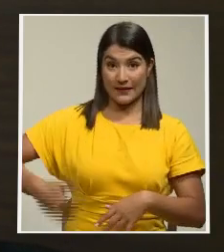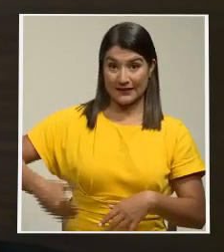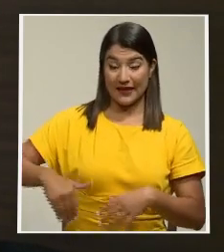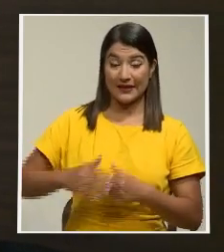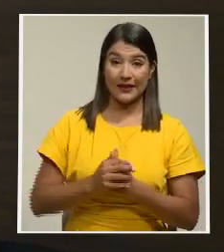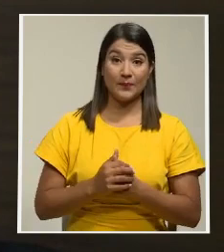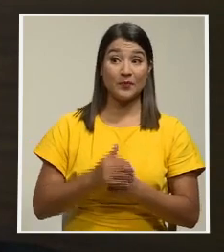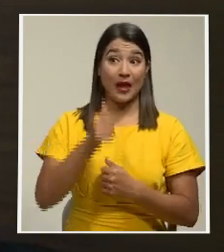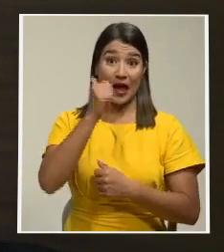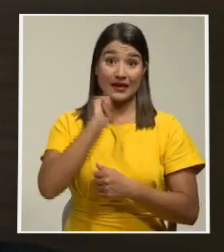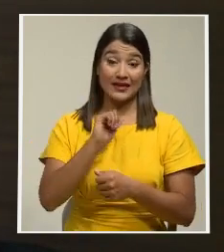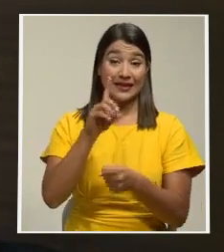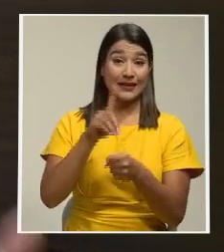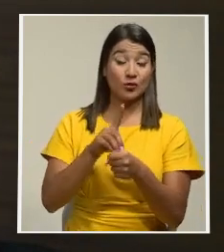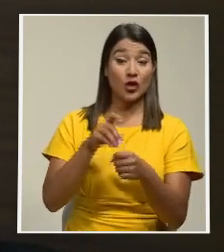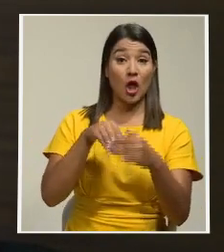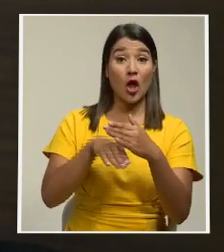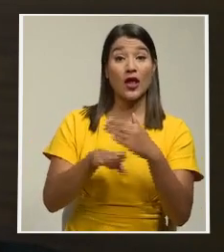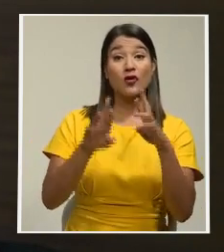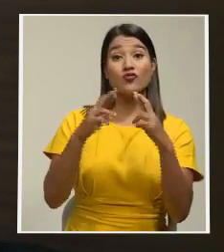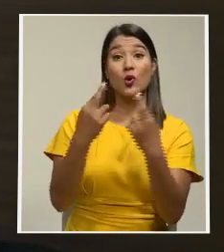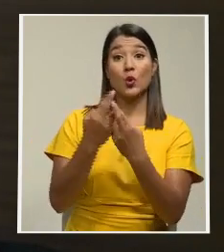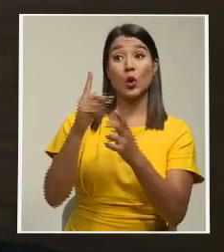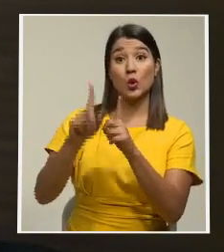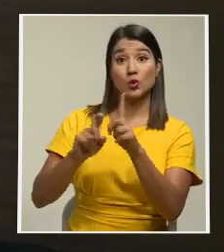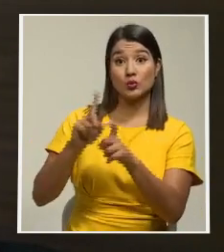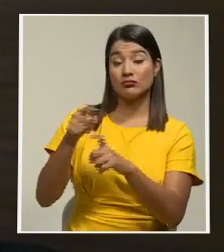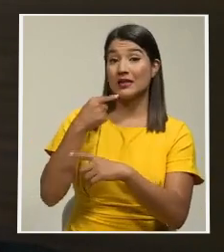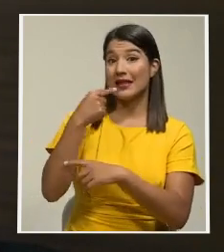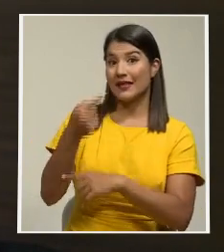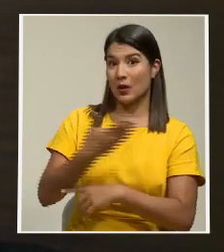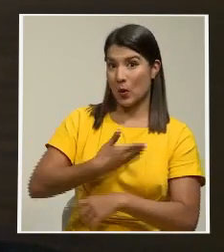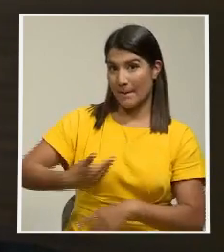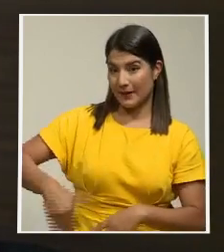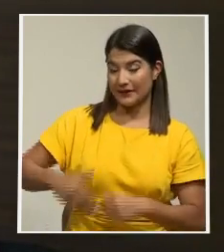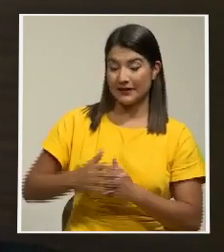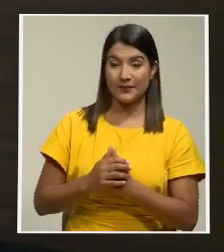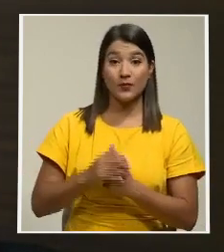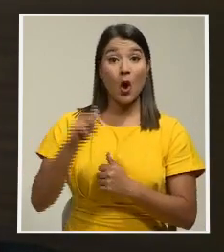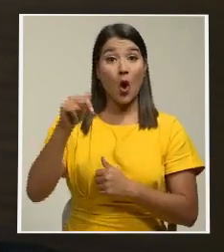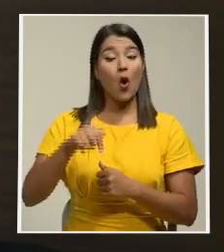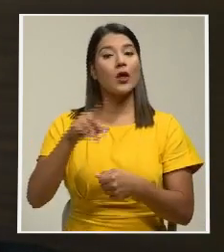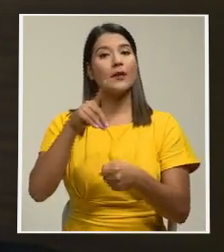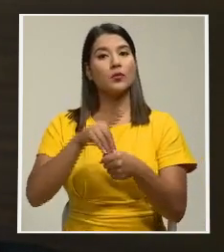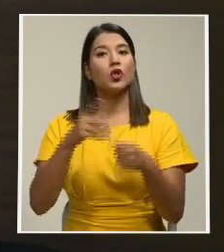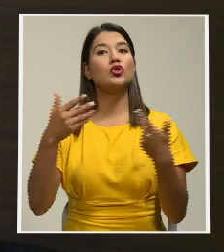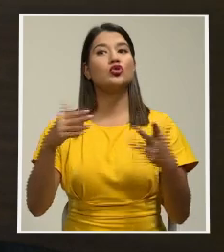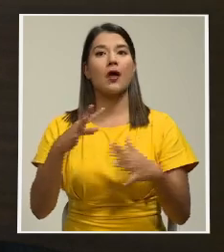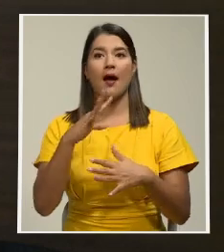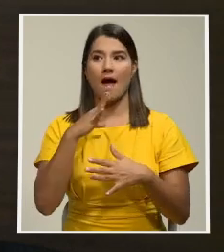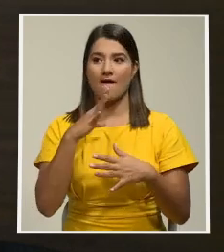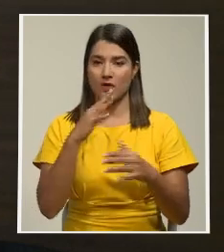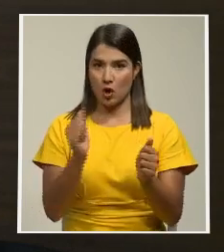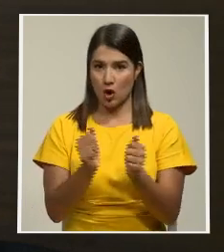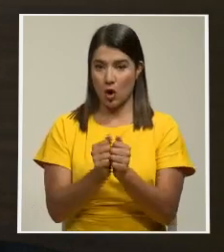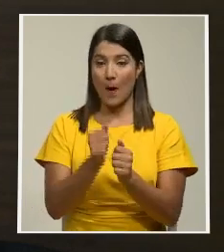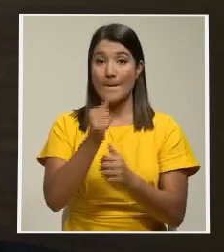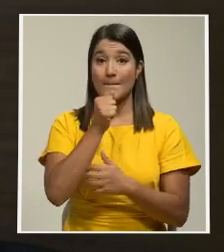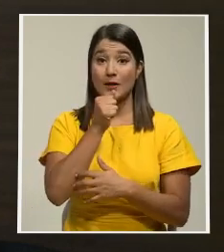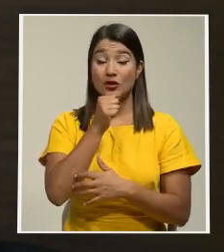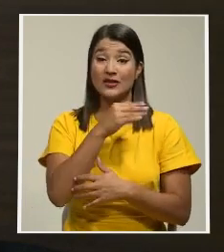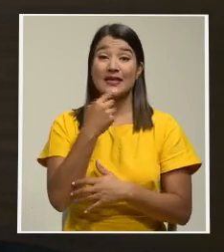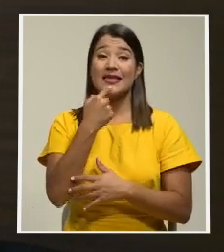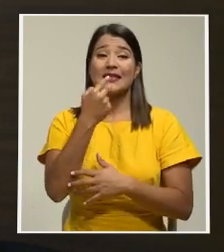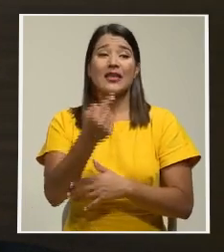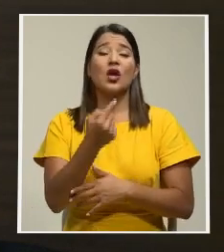Dolanescu. El mismo legislador hoy habló ya con la prensa nacional y señaló, como lo decía usted, que esto